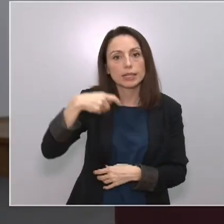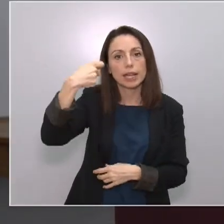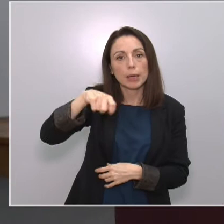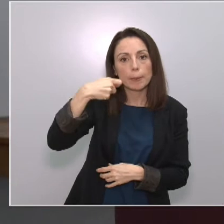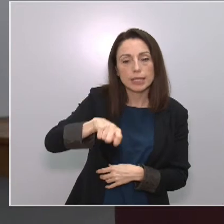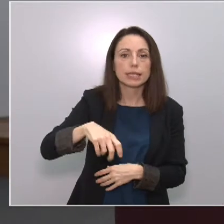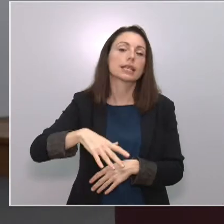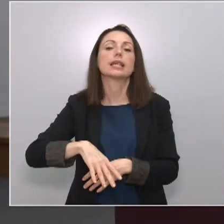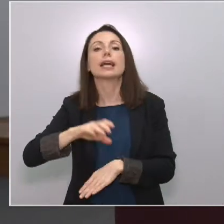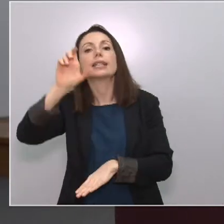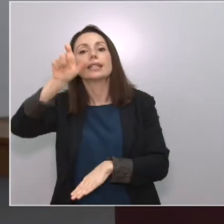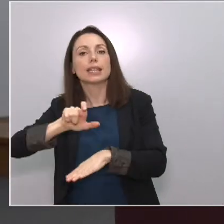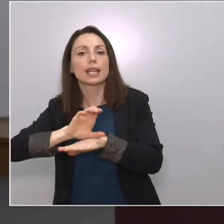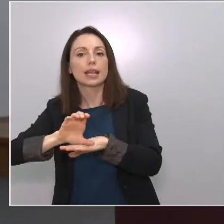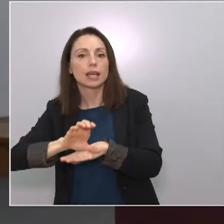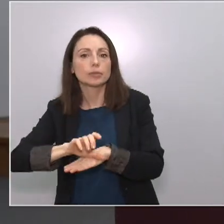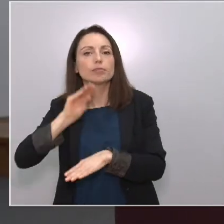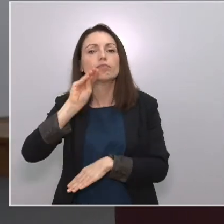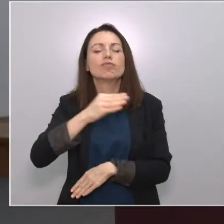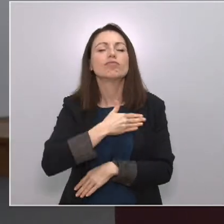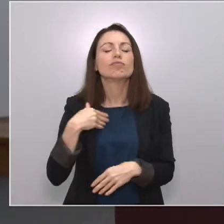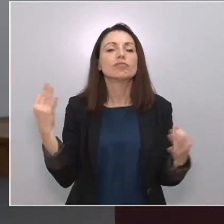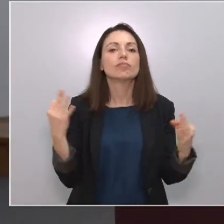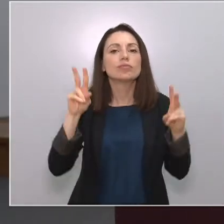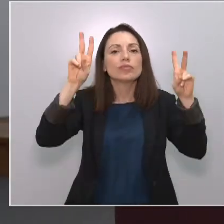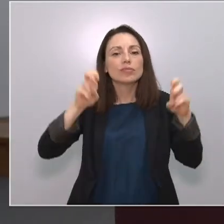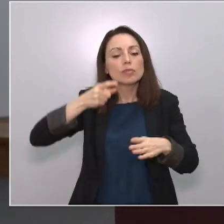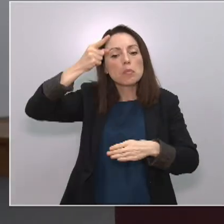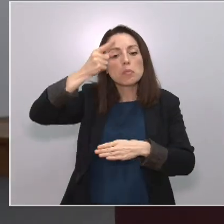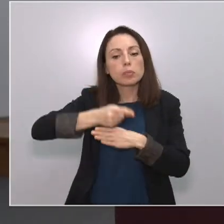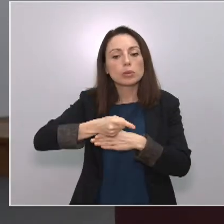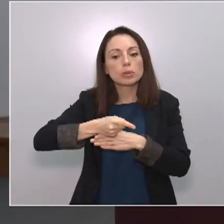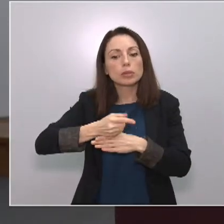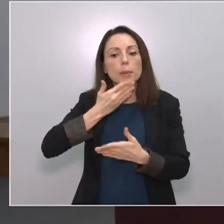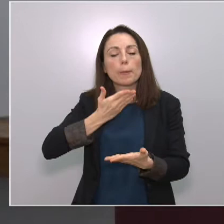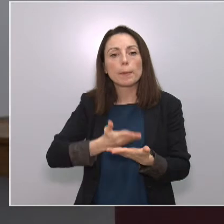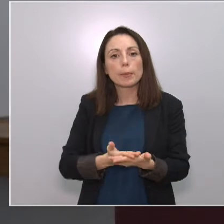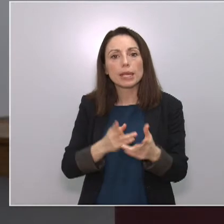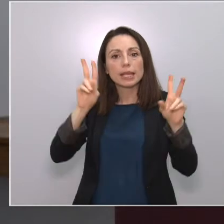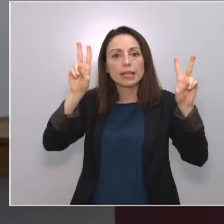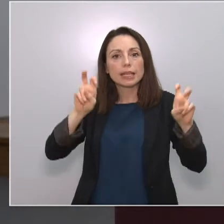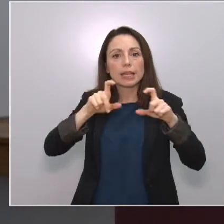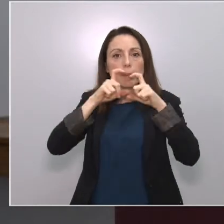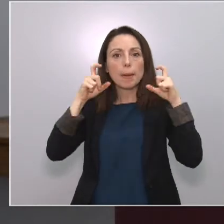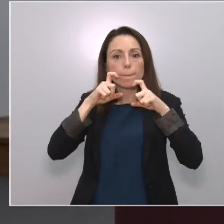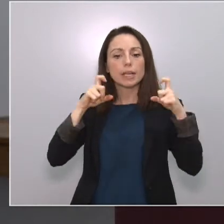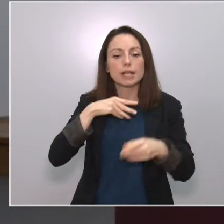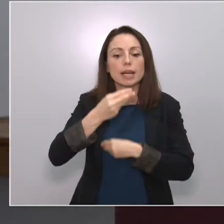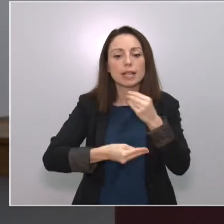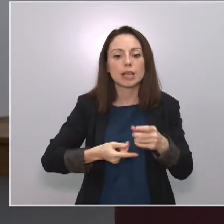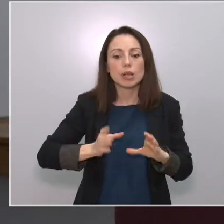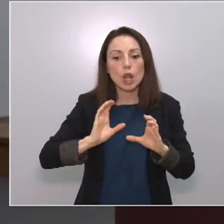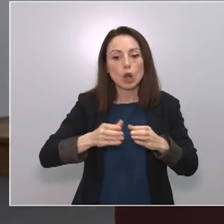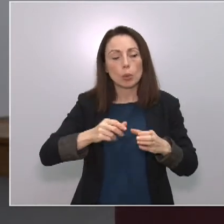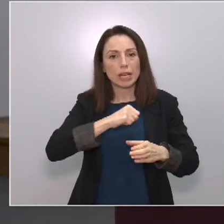presidente, consejero. Yo le quería preguntar sobre la obligatoriedad que ha pedido sobre el uso de las mascarillas, si estamos la